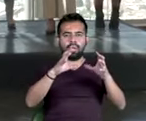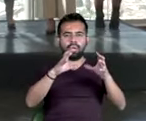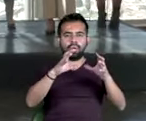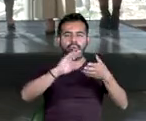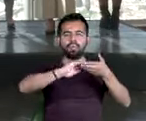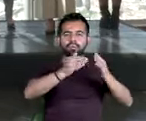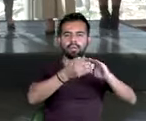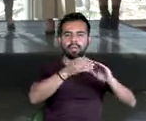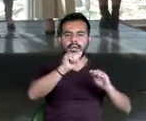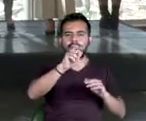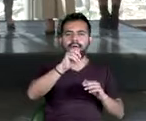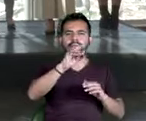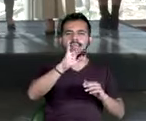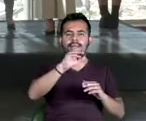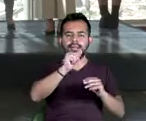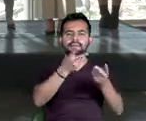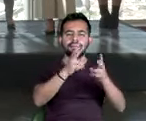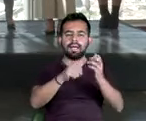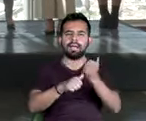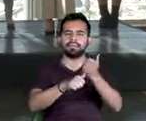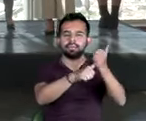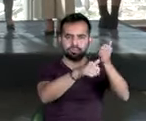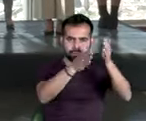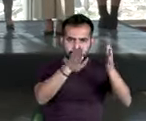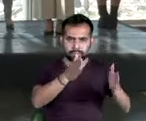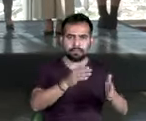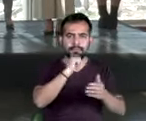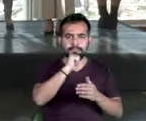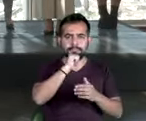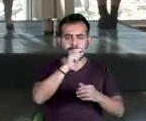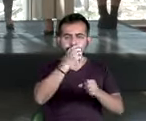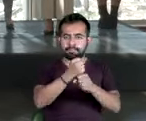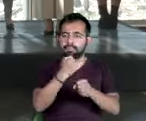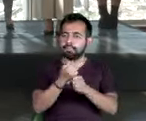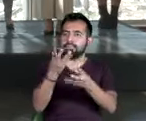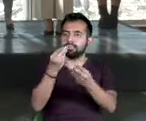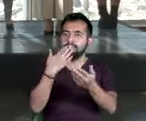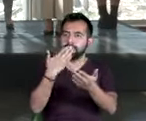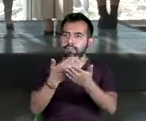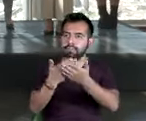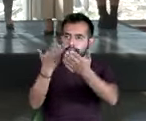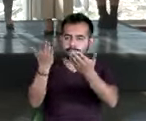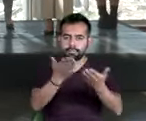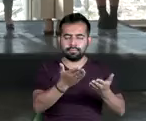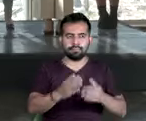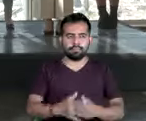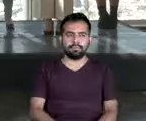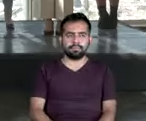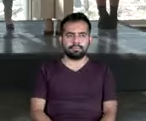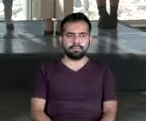terminar algunos temas de asesoría en banca multilateral. Así que muchísimas gracias.